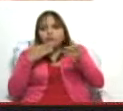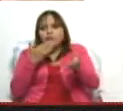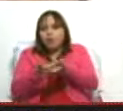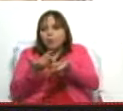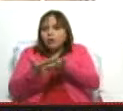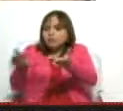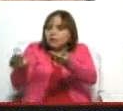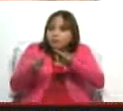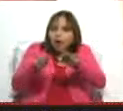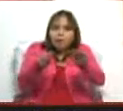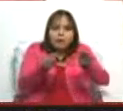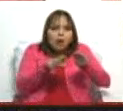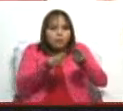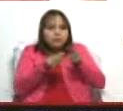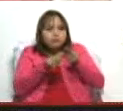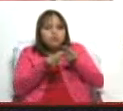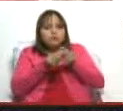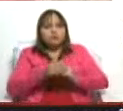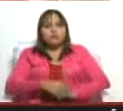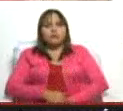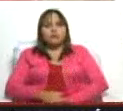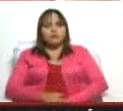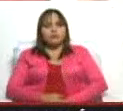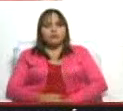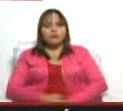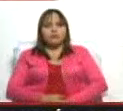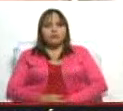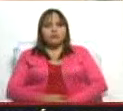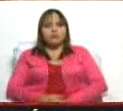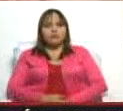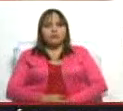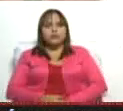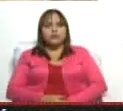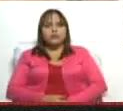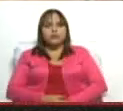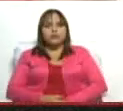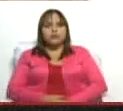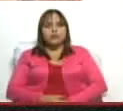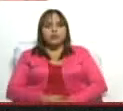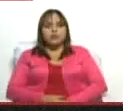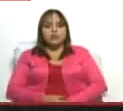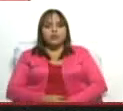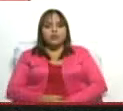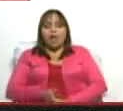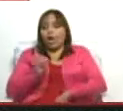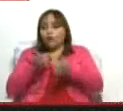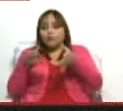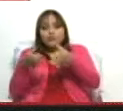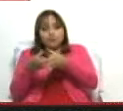ahí hay propuestas de fechas que hizo un sector de la oposición X.